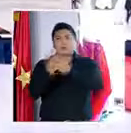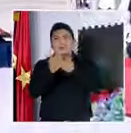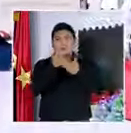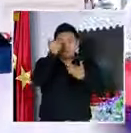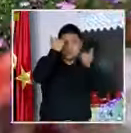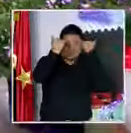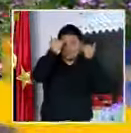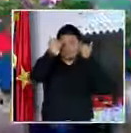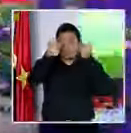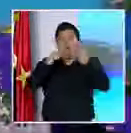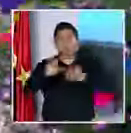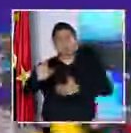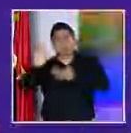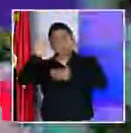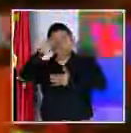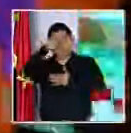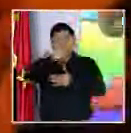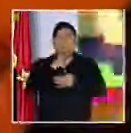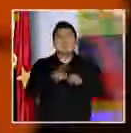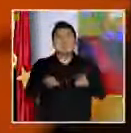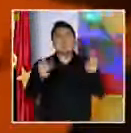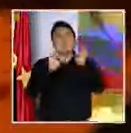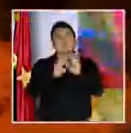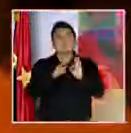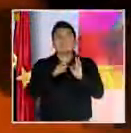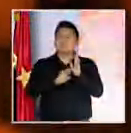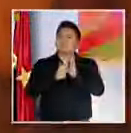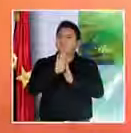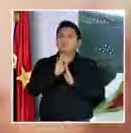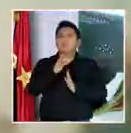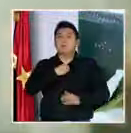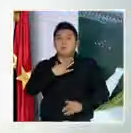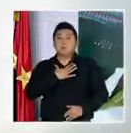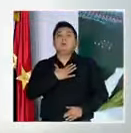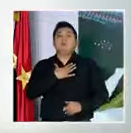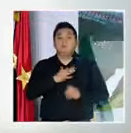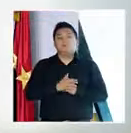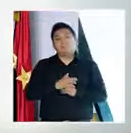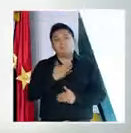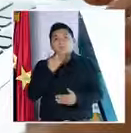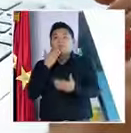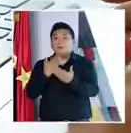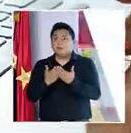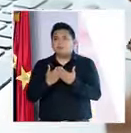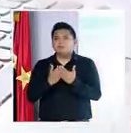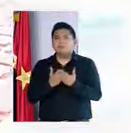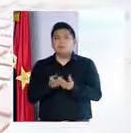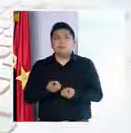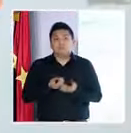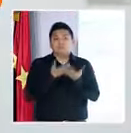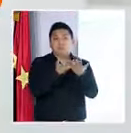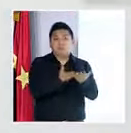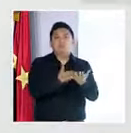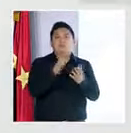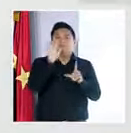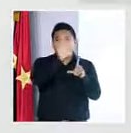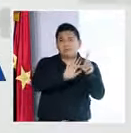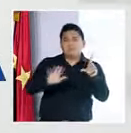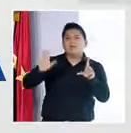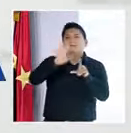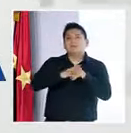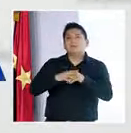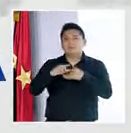innovación de la región. La transparencia ha sido pieza clave en el desarrollo del Gobierno de las Oportunidades, gracias a la implementación de la plataforma